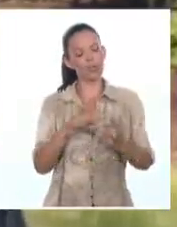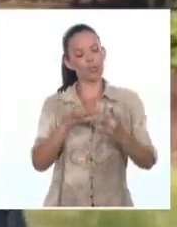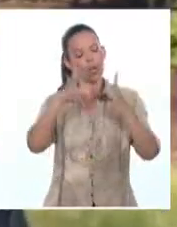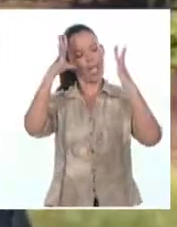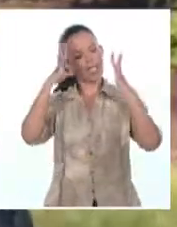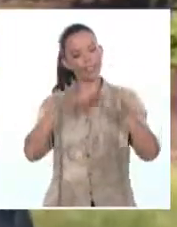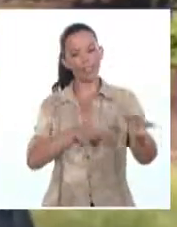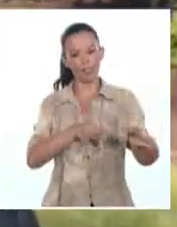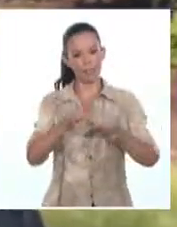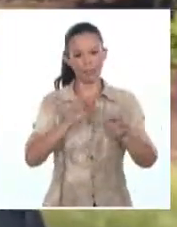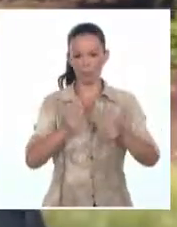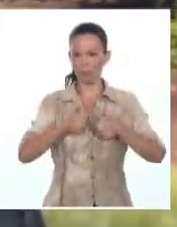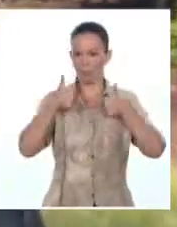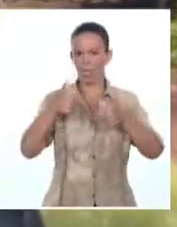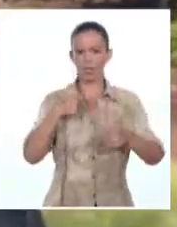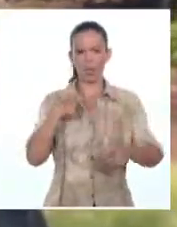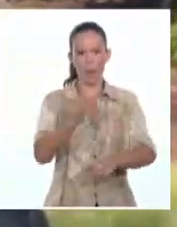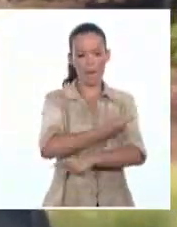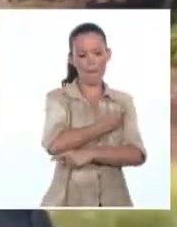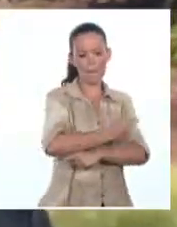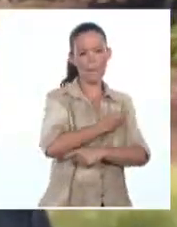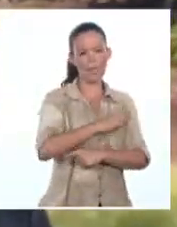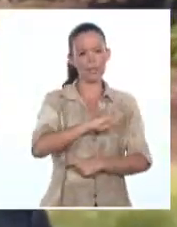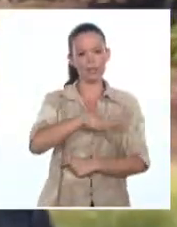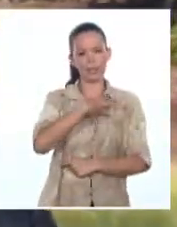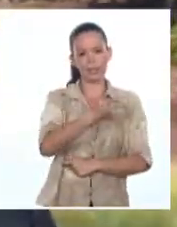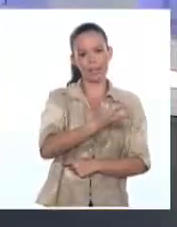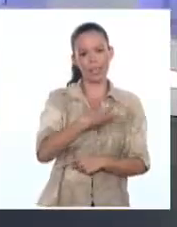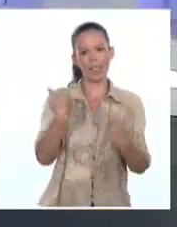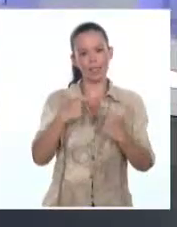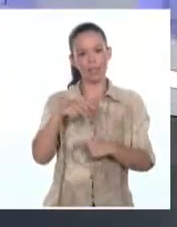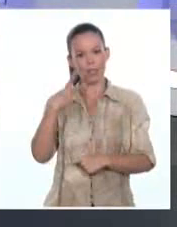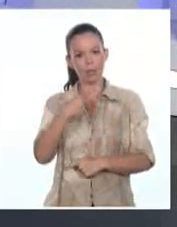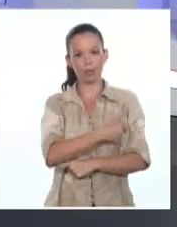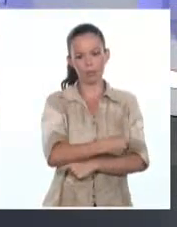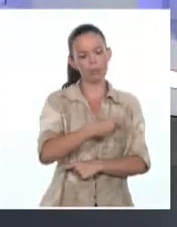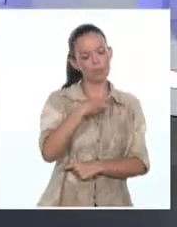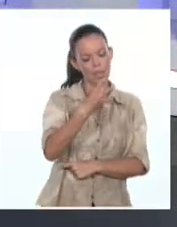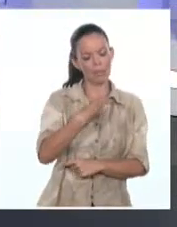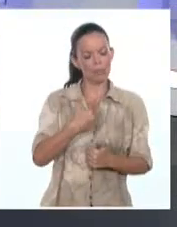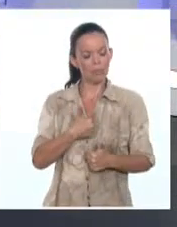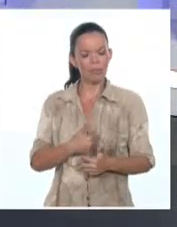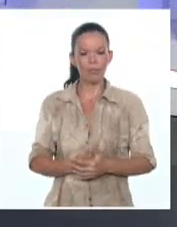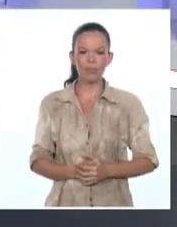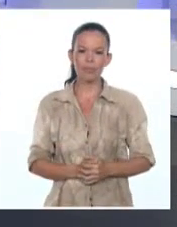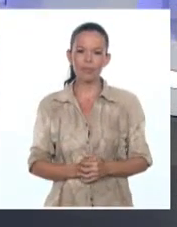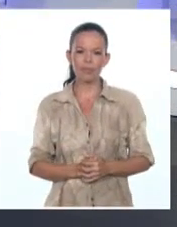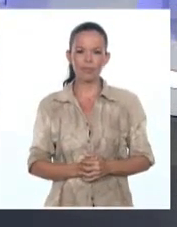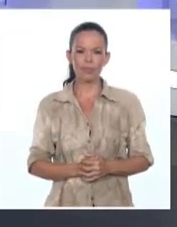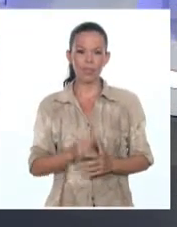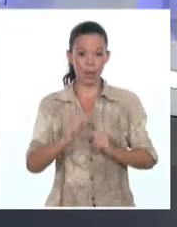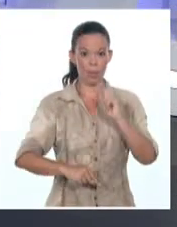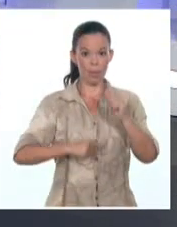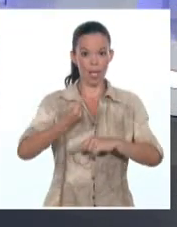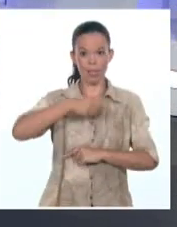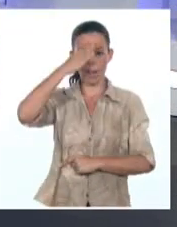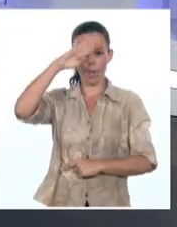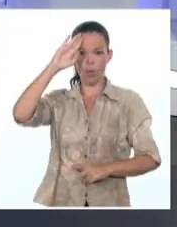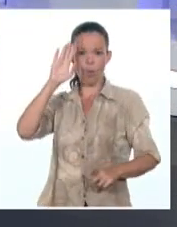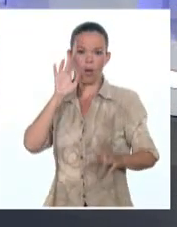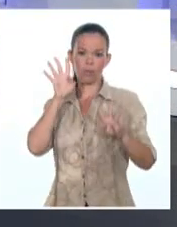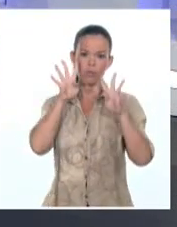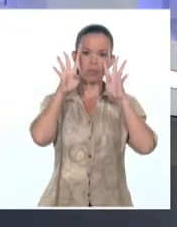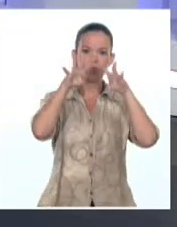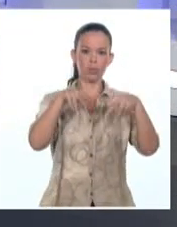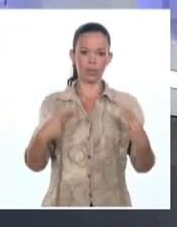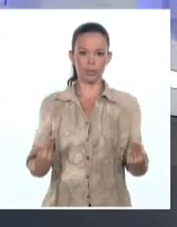me bateé tres dos y tuve tres caras impulsados Mañana toda Cuba venta desde las nueve de la mañana para seguir viendo